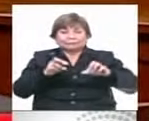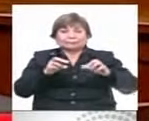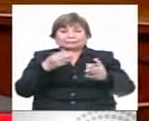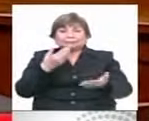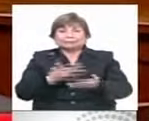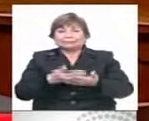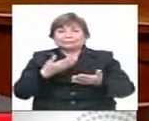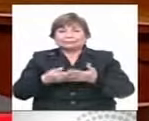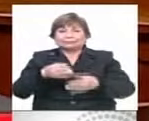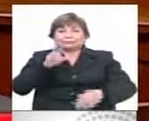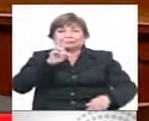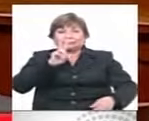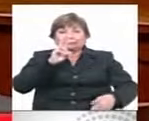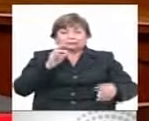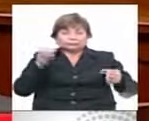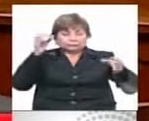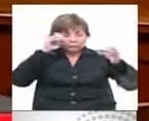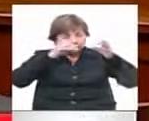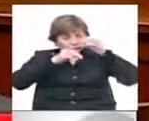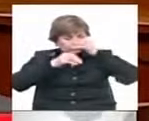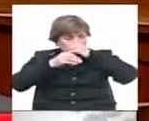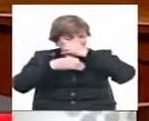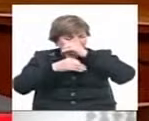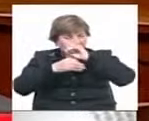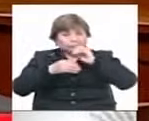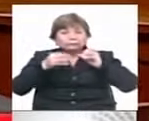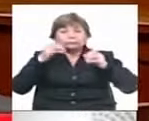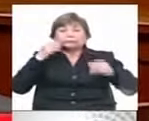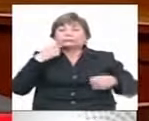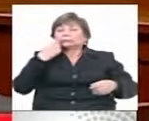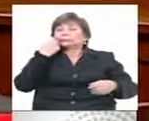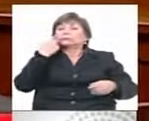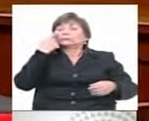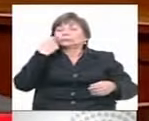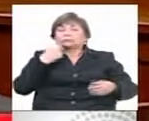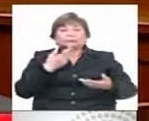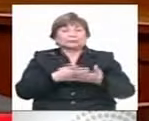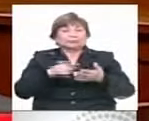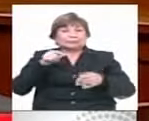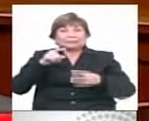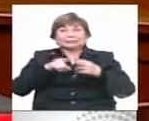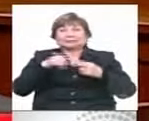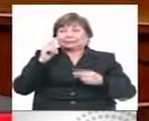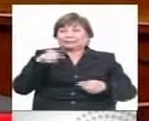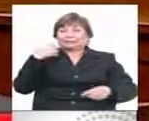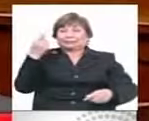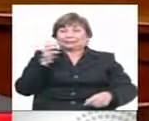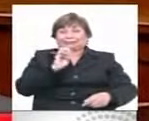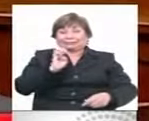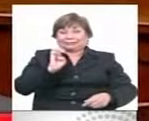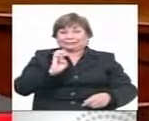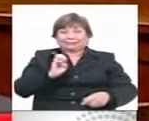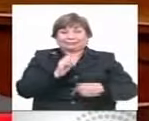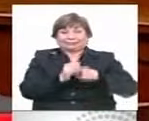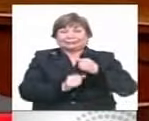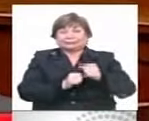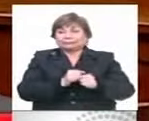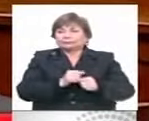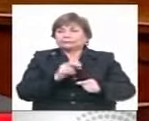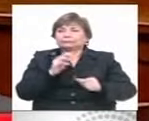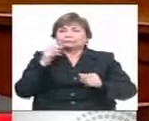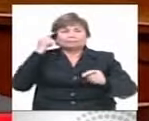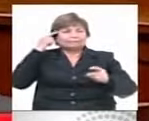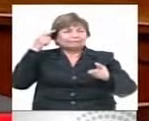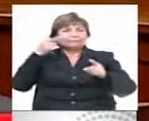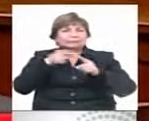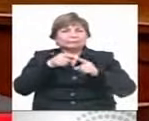cuente con 12 laboratorios moleculares para principios del año que viene. La meta para el 2026